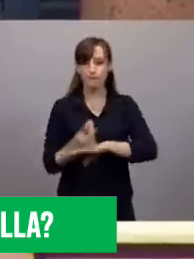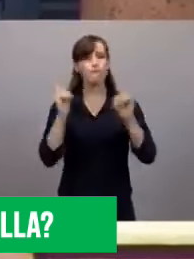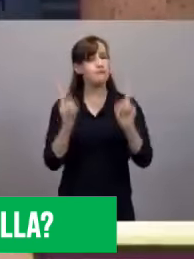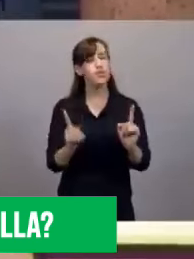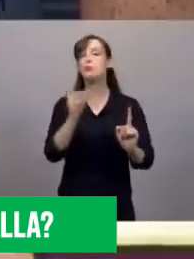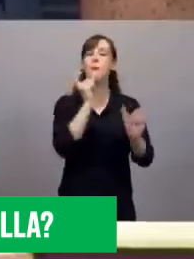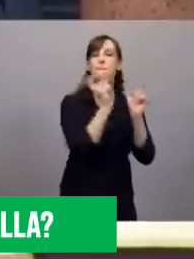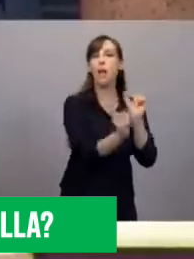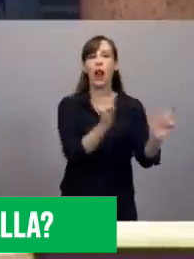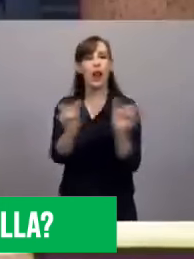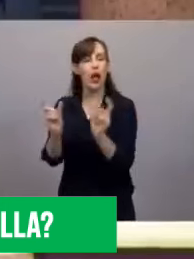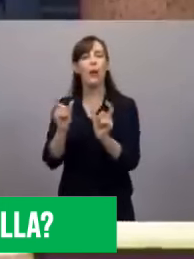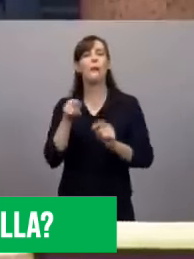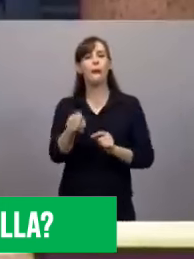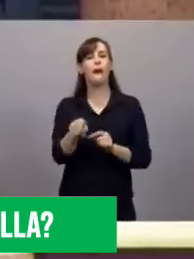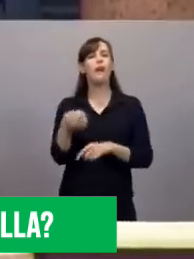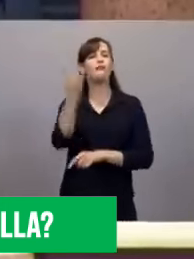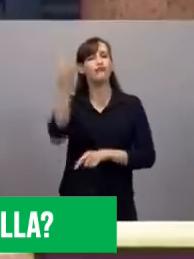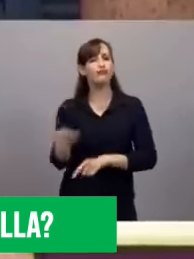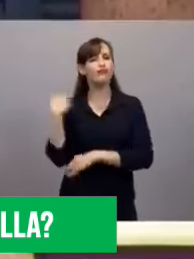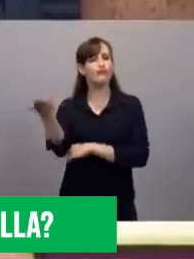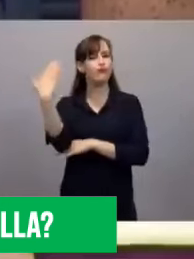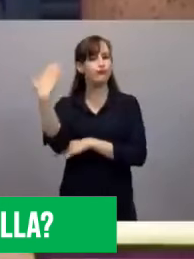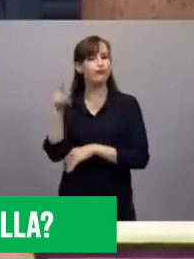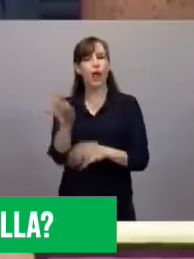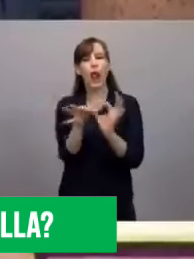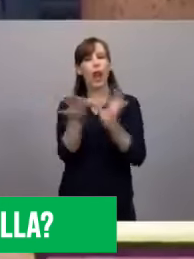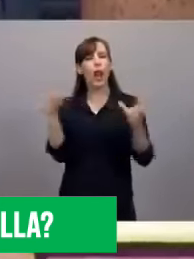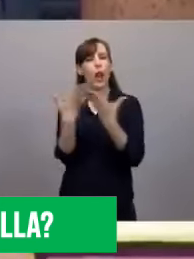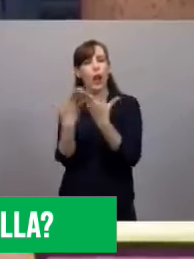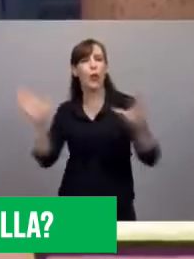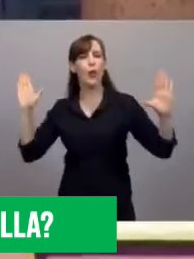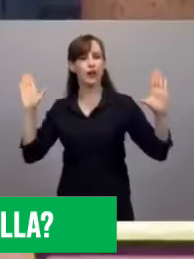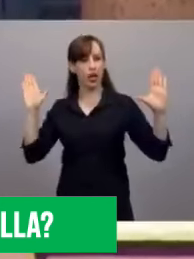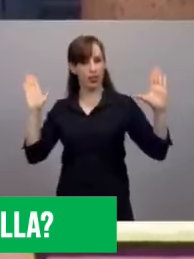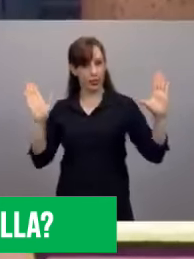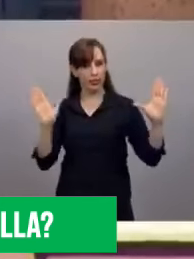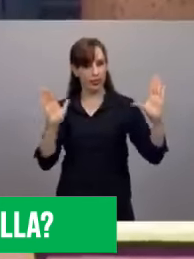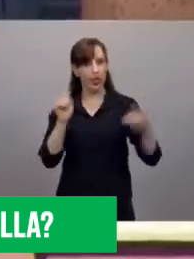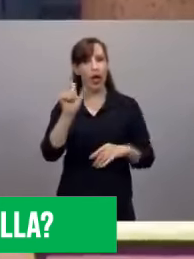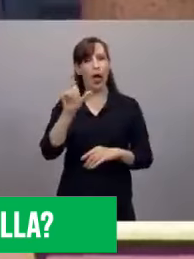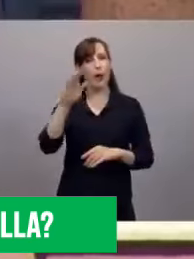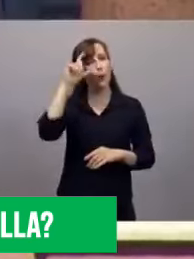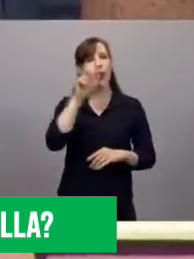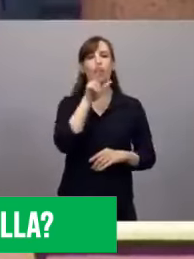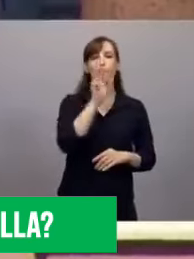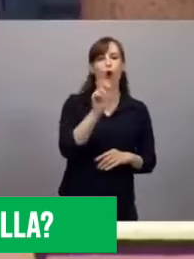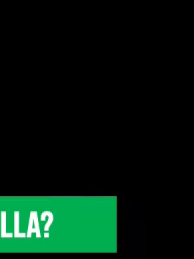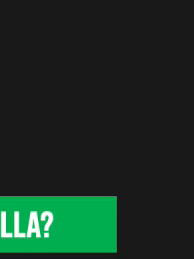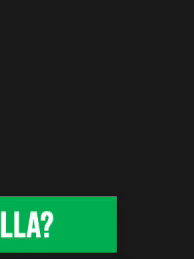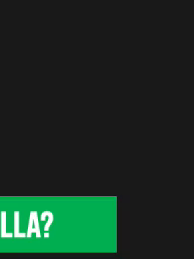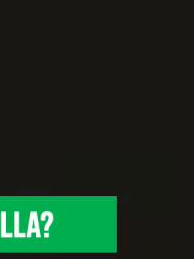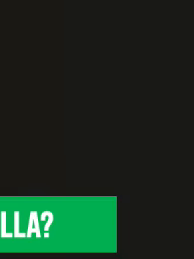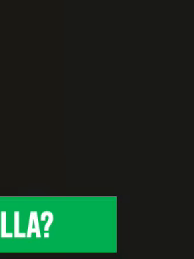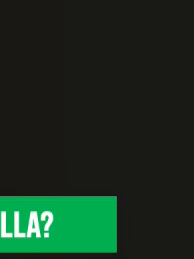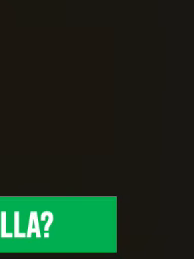se dirime aún en el interior de ese armado político entre dos opciones fundamentales. Una es la de hacer un ajuste clásico neoliberal,